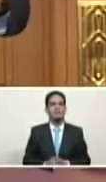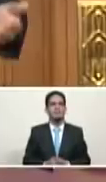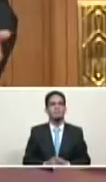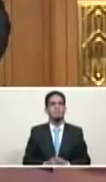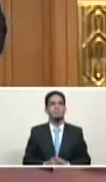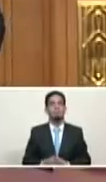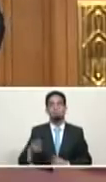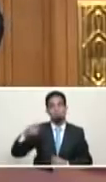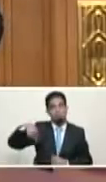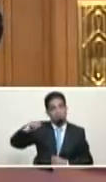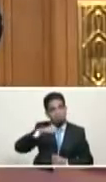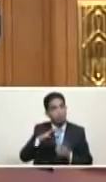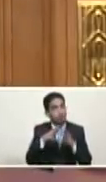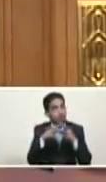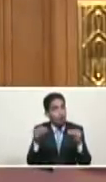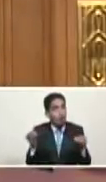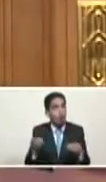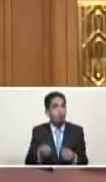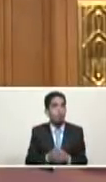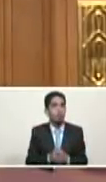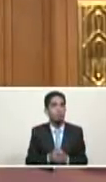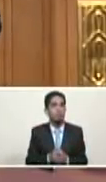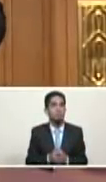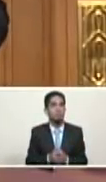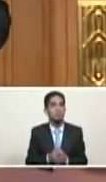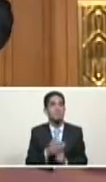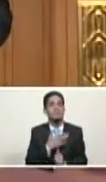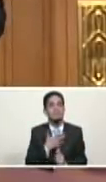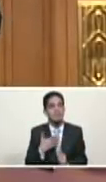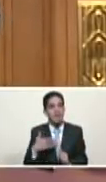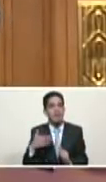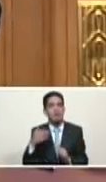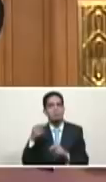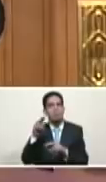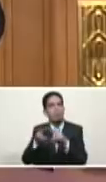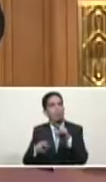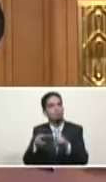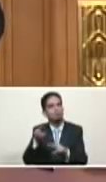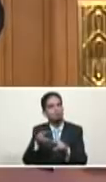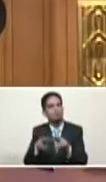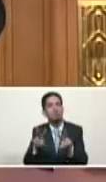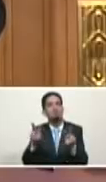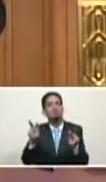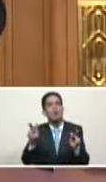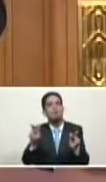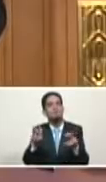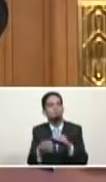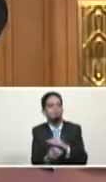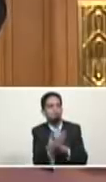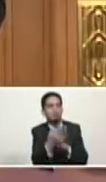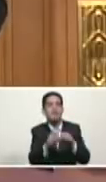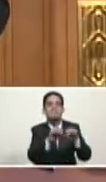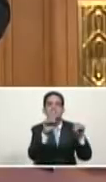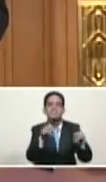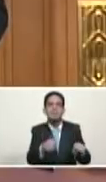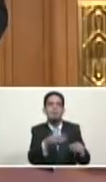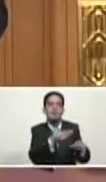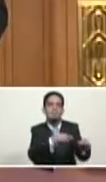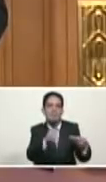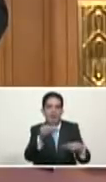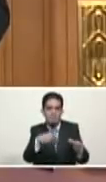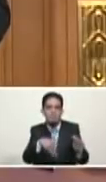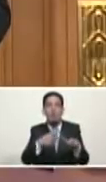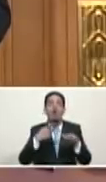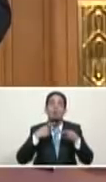Entre todos y todas. Quiero que construyamos un nuevo sistema cambiario, público y